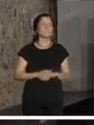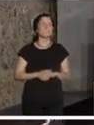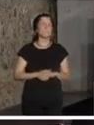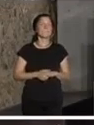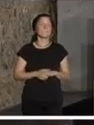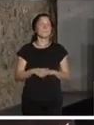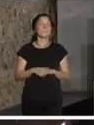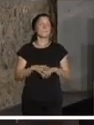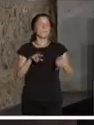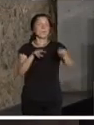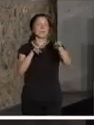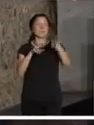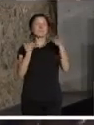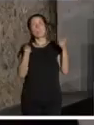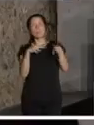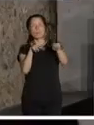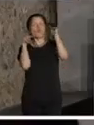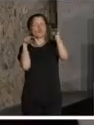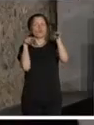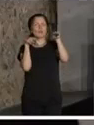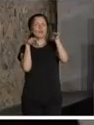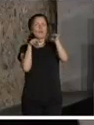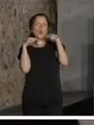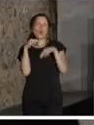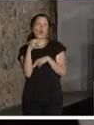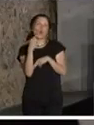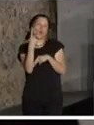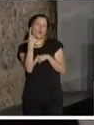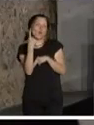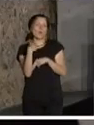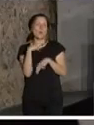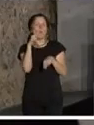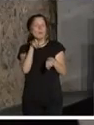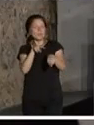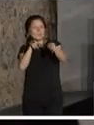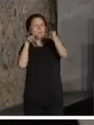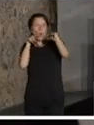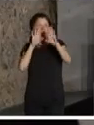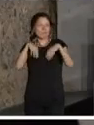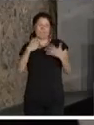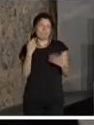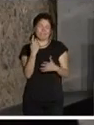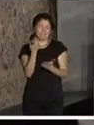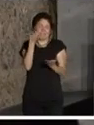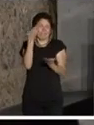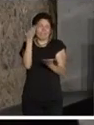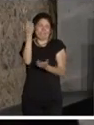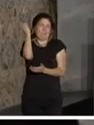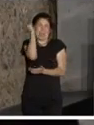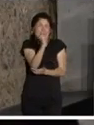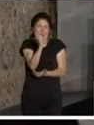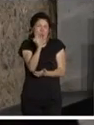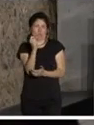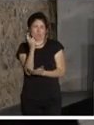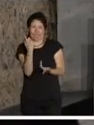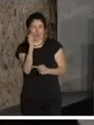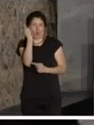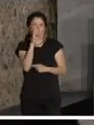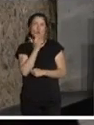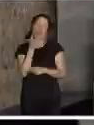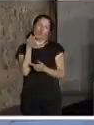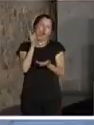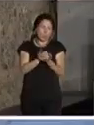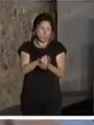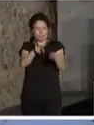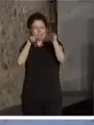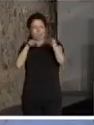no lo fusilaron una vez lo fusilaron dos porque la primera no consiguieron matarlo y